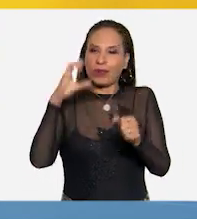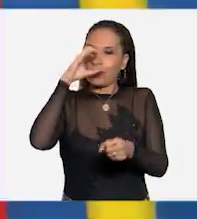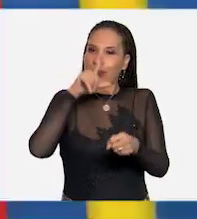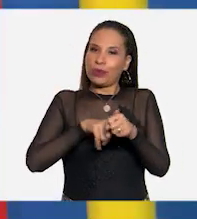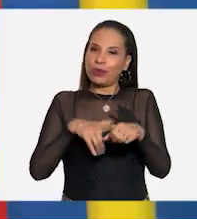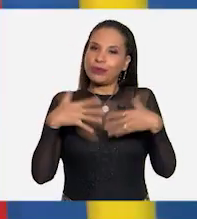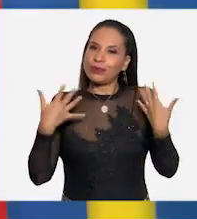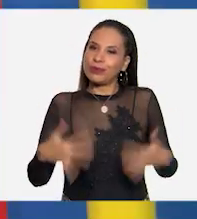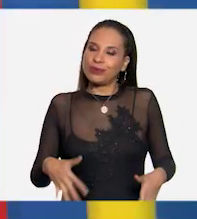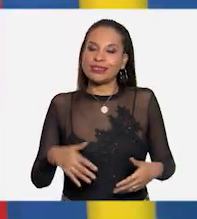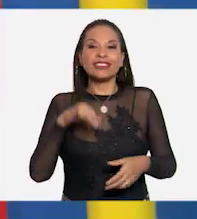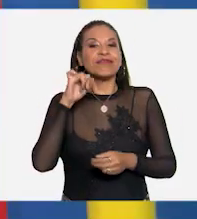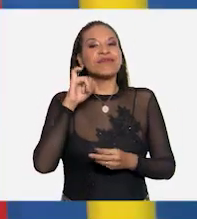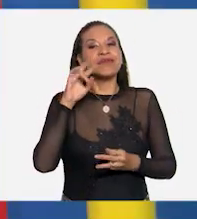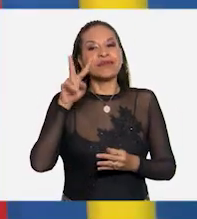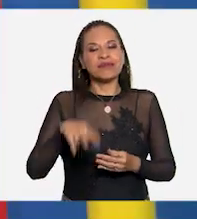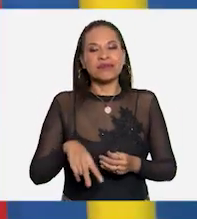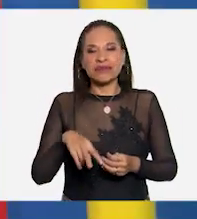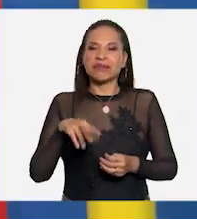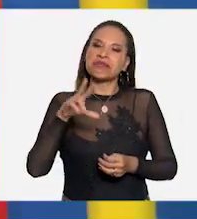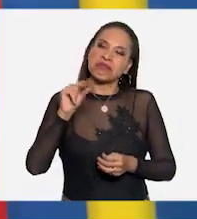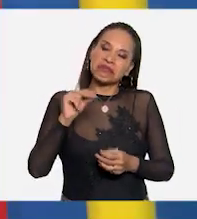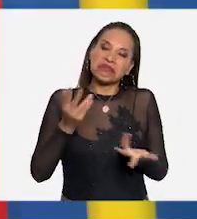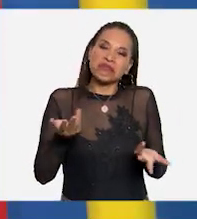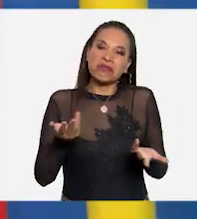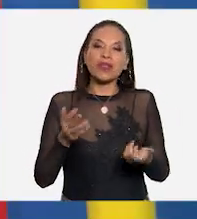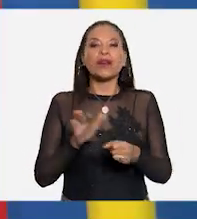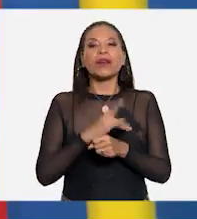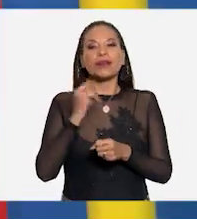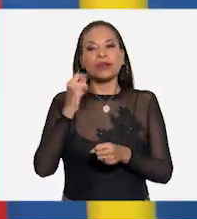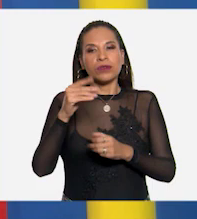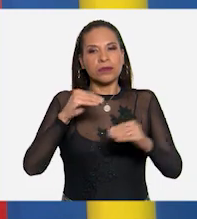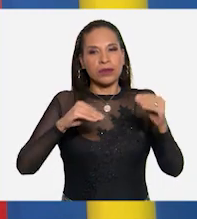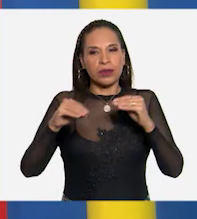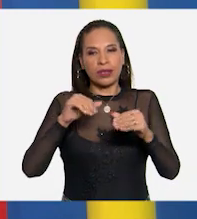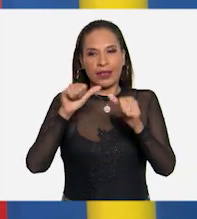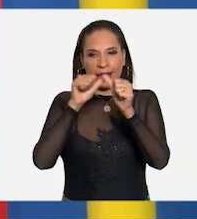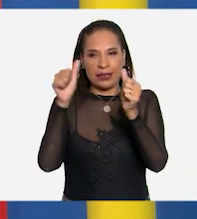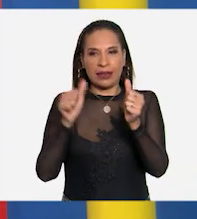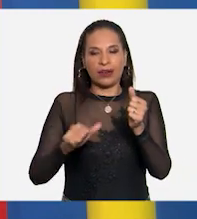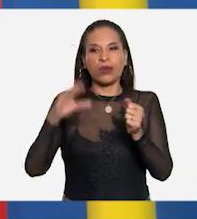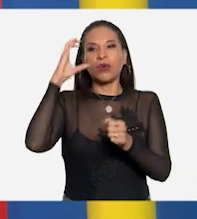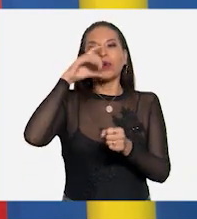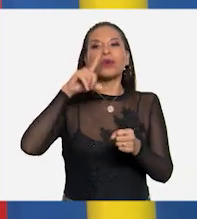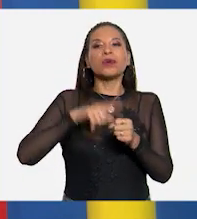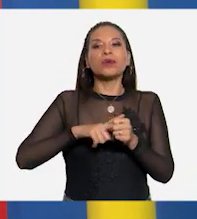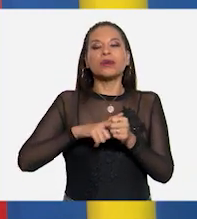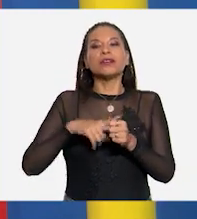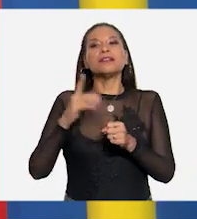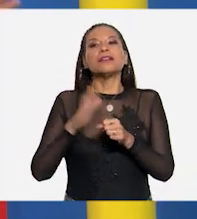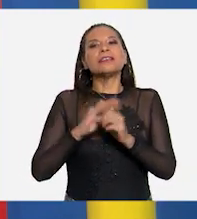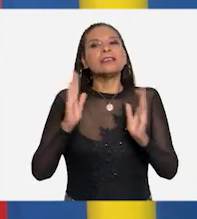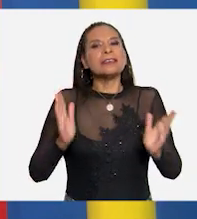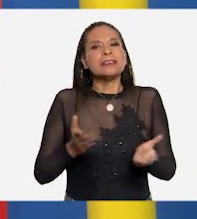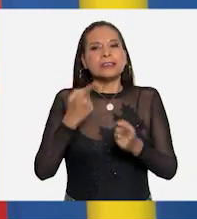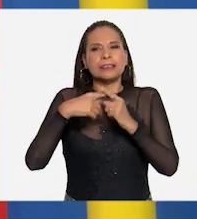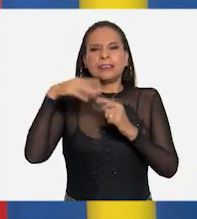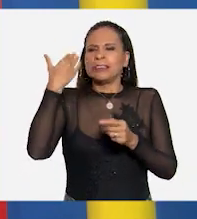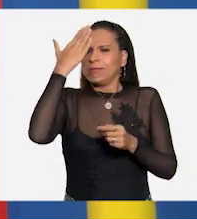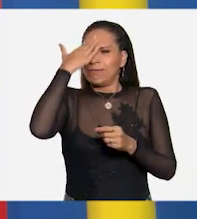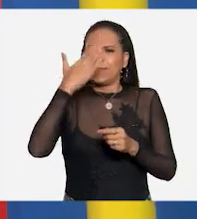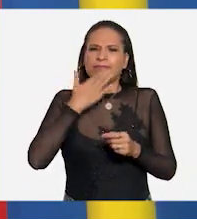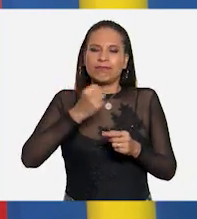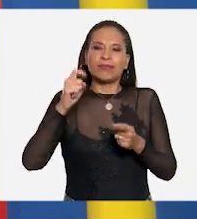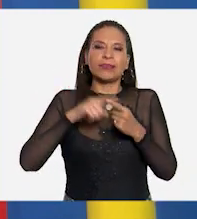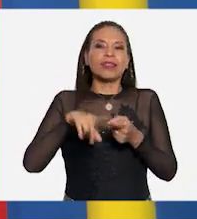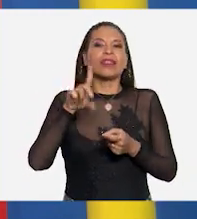cultural. Sí y no. Efectivamente, fue un movimiento artístico y cultural impulsado por los genios italianos